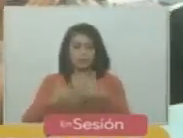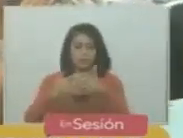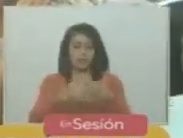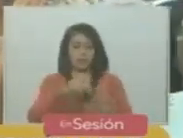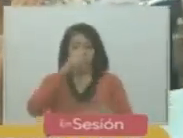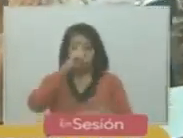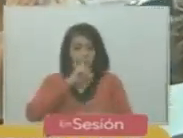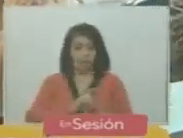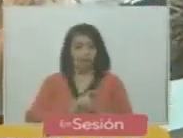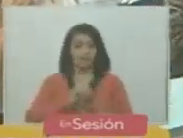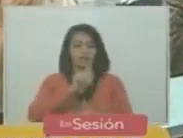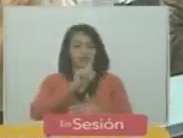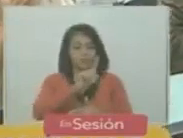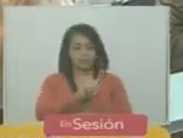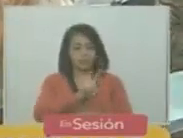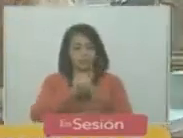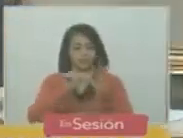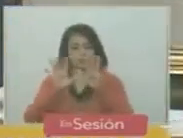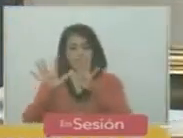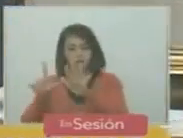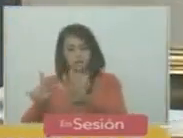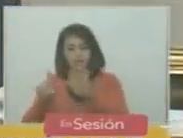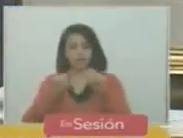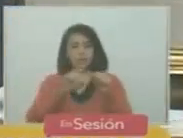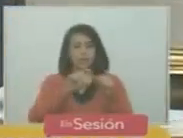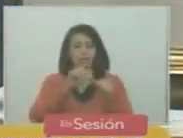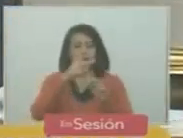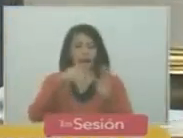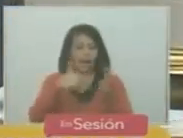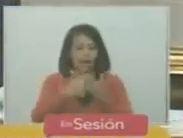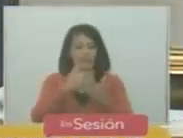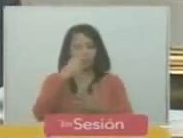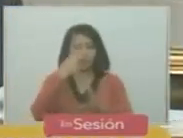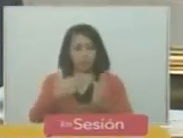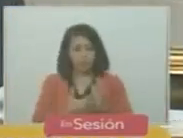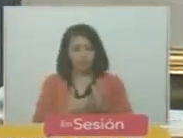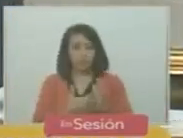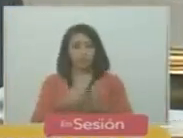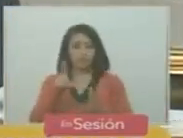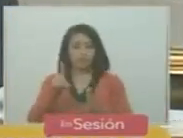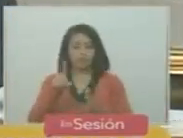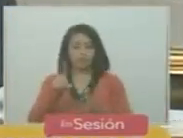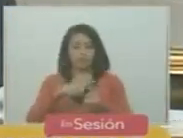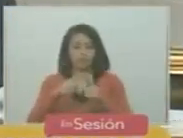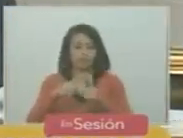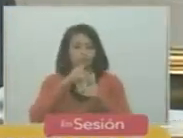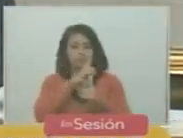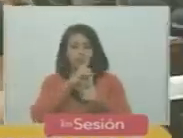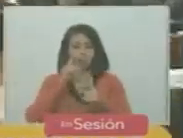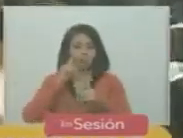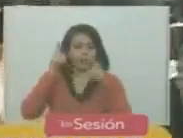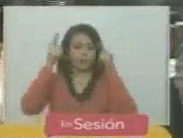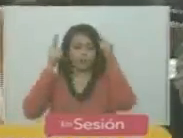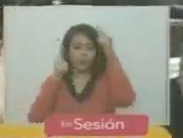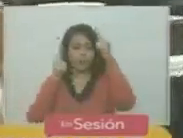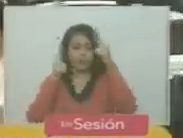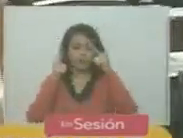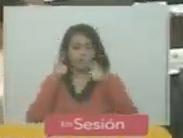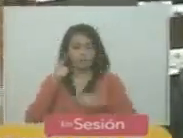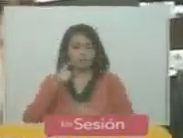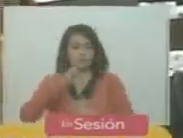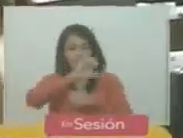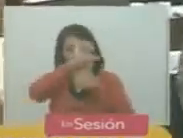los años 16, 17, 18, 19, 20, 21, se llama Hugo Chávez. Y su